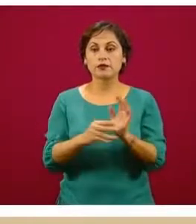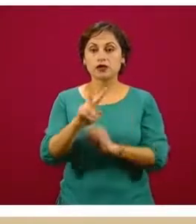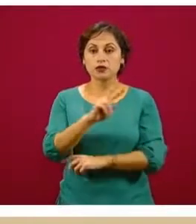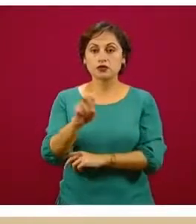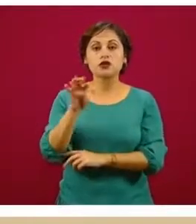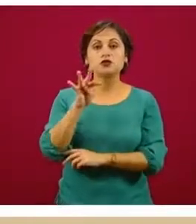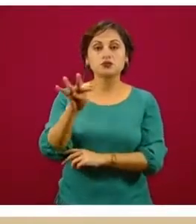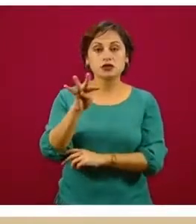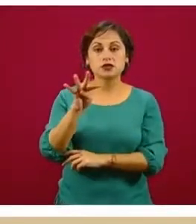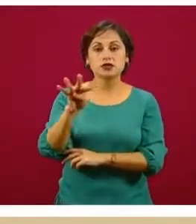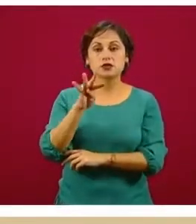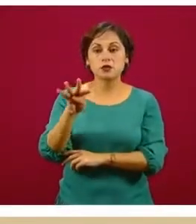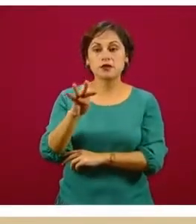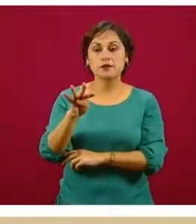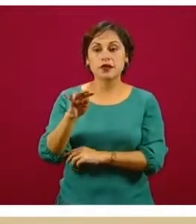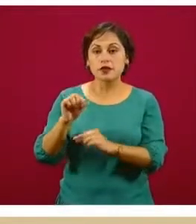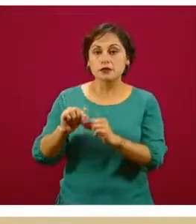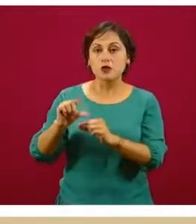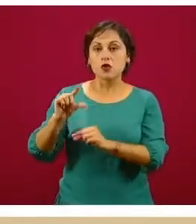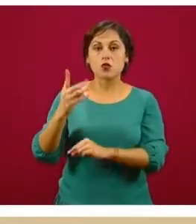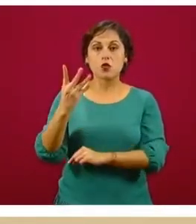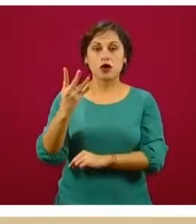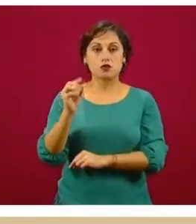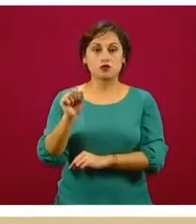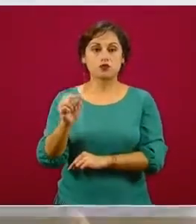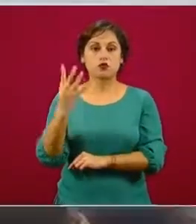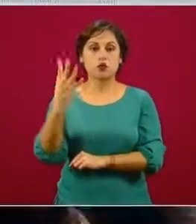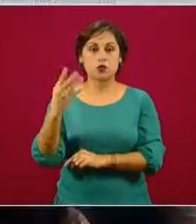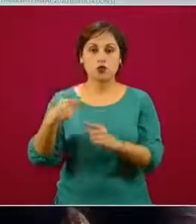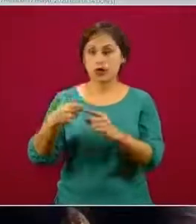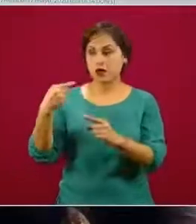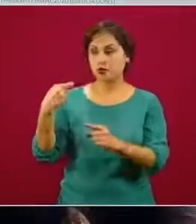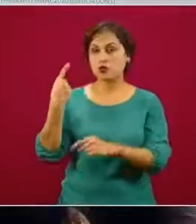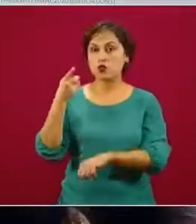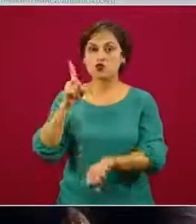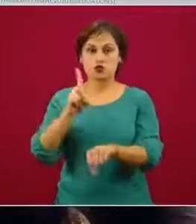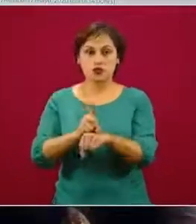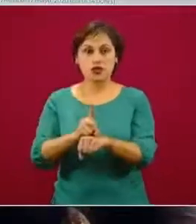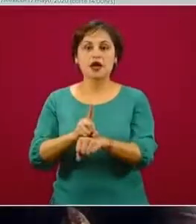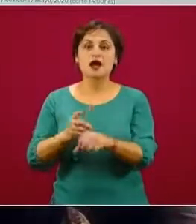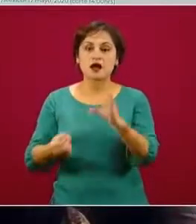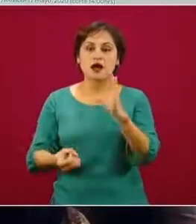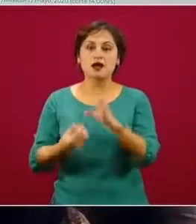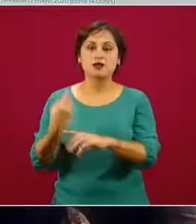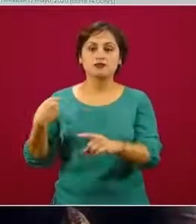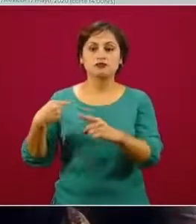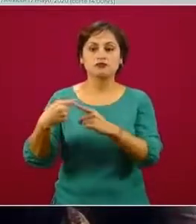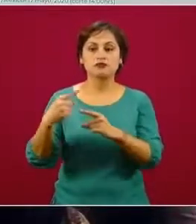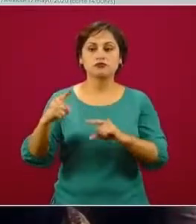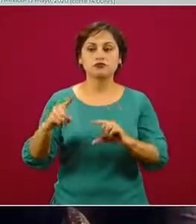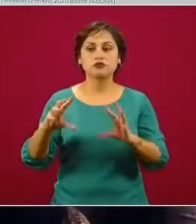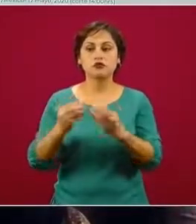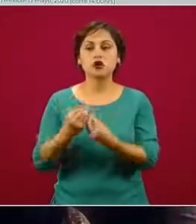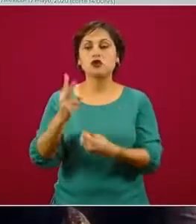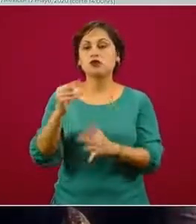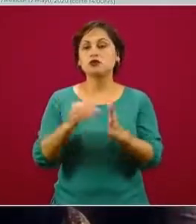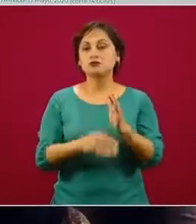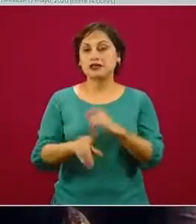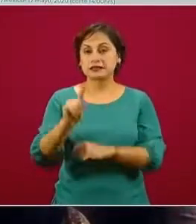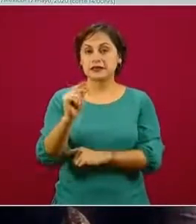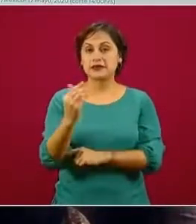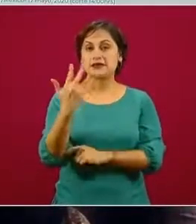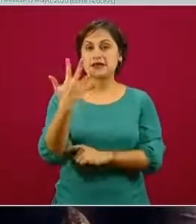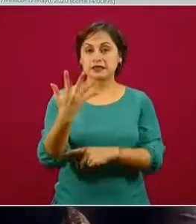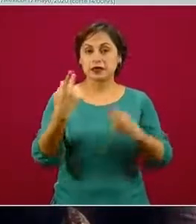49.219, con un incremento de 4.4 en las últimas 24 horas, que representa 2.075 casos en